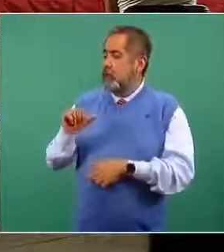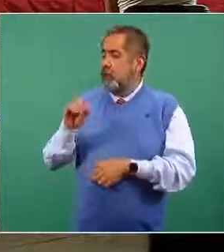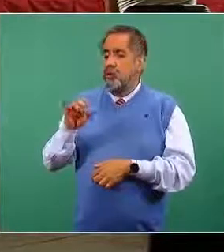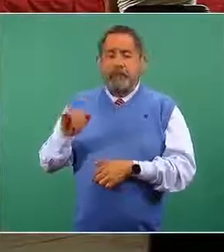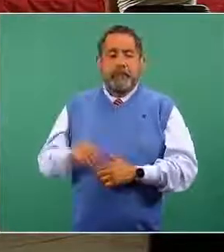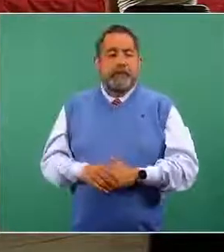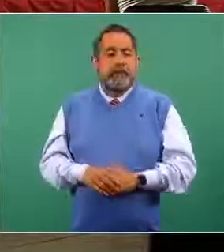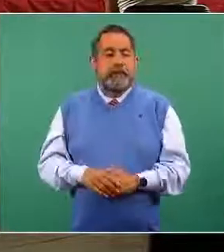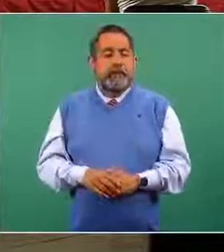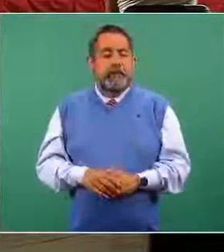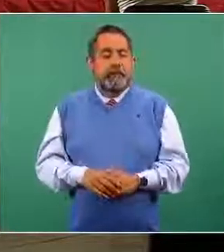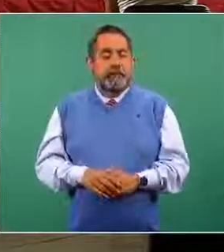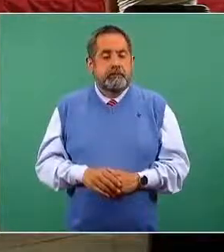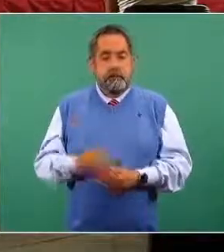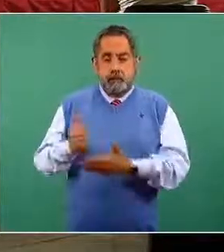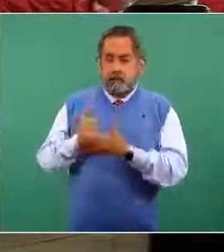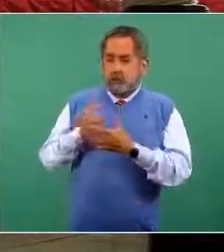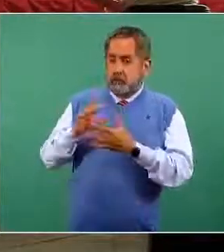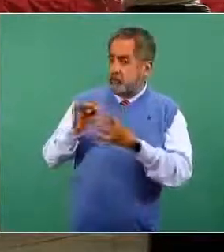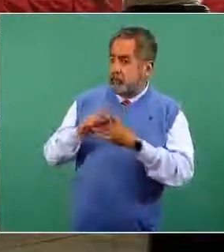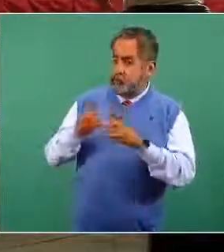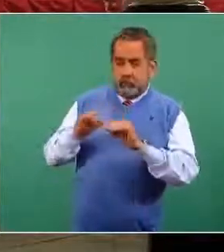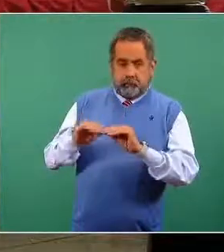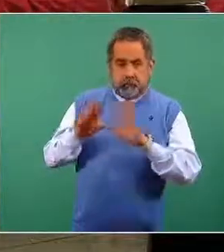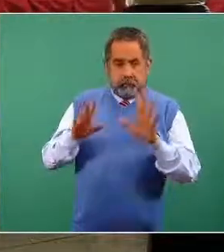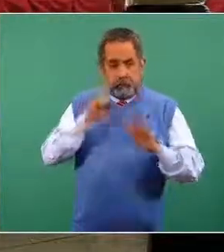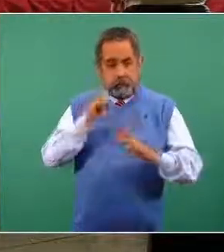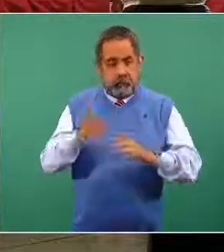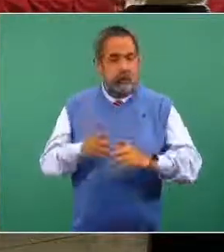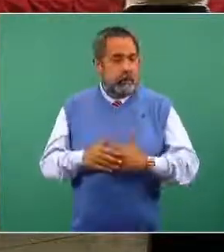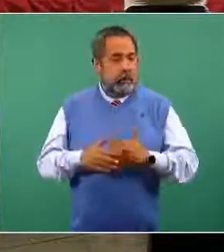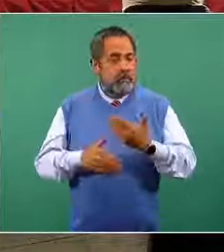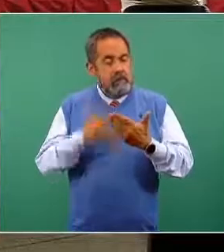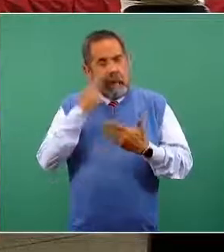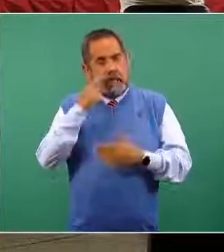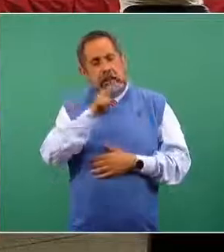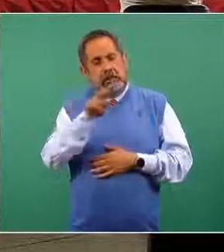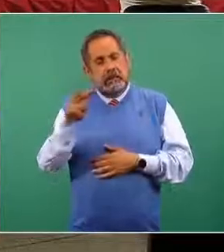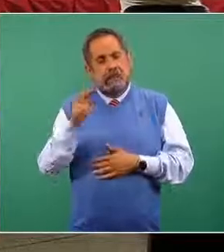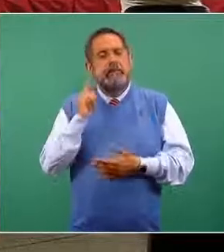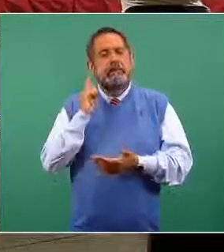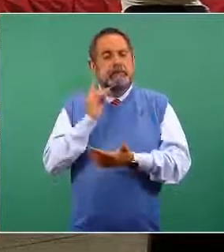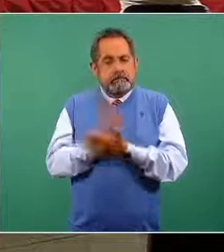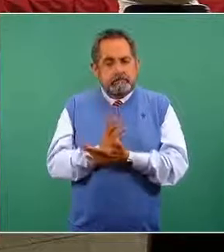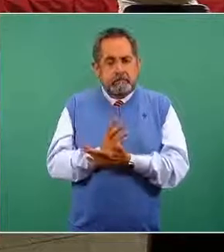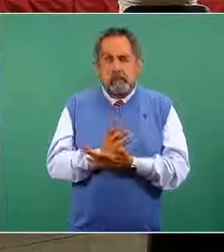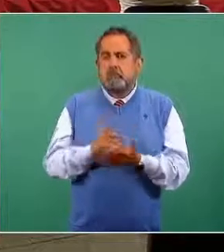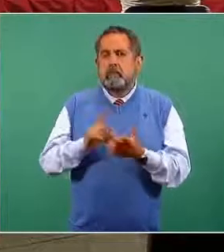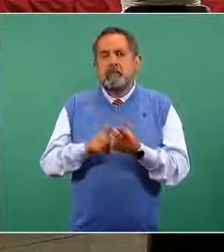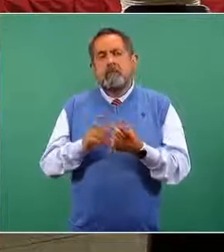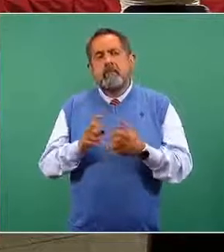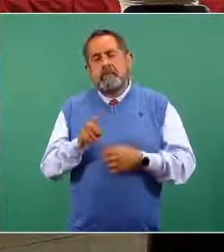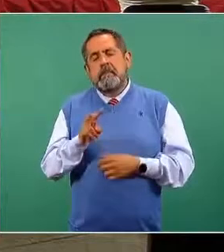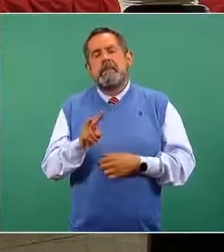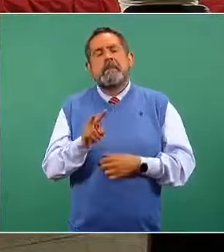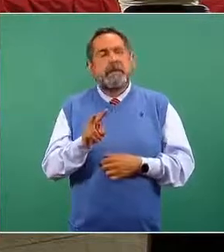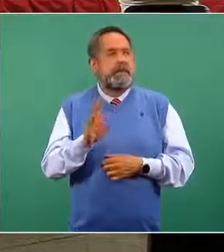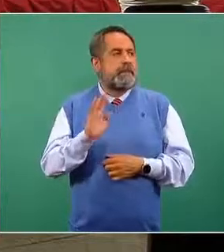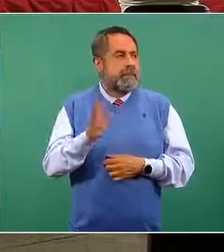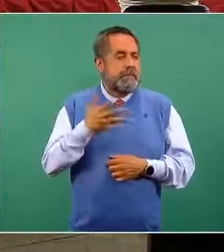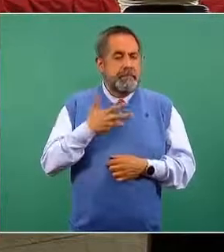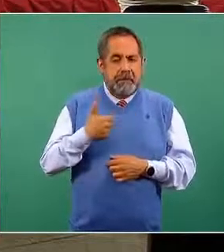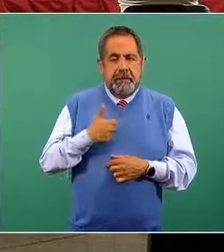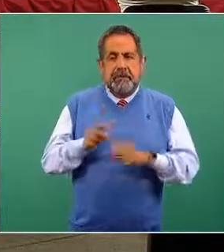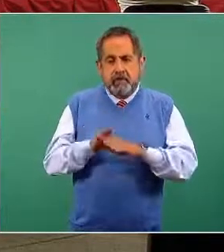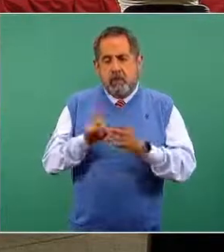que nos ayuda mucho lo que nos comenta a identificar dónde están las